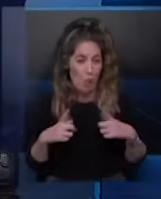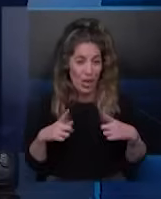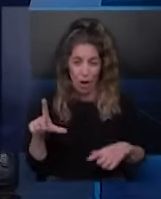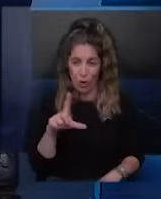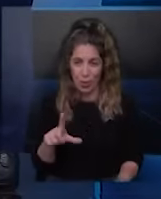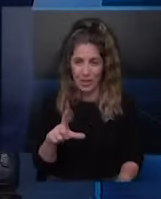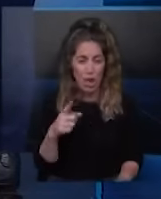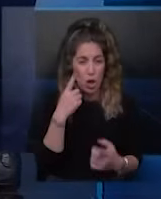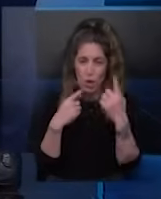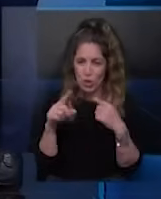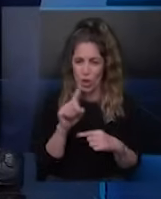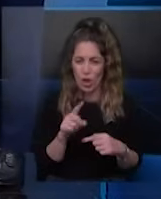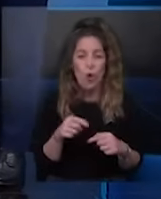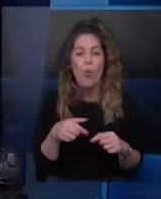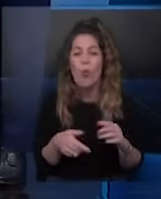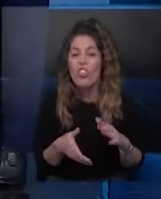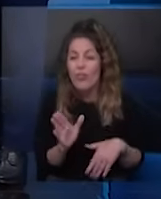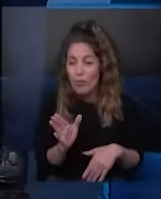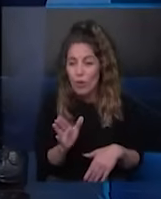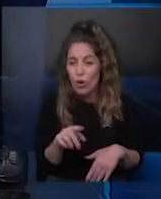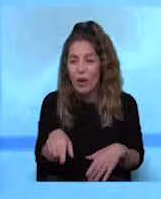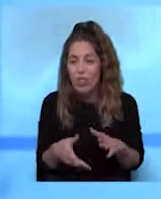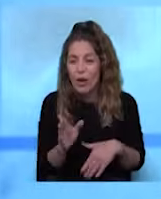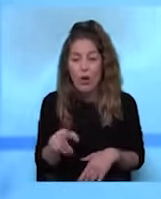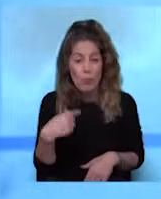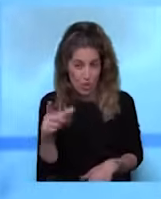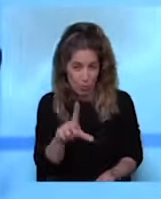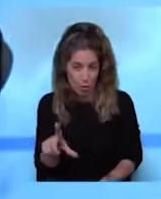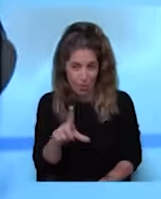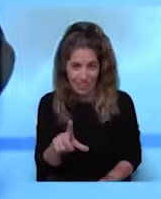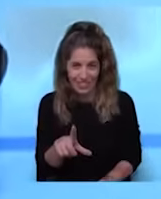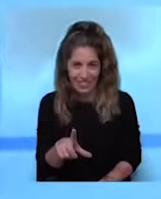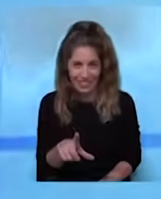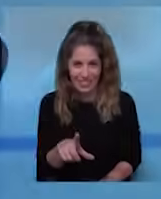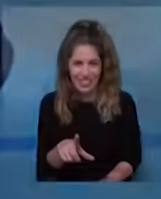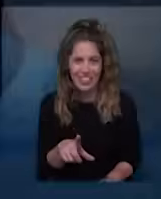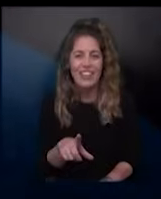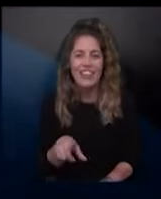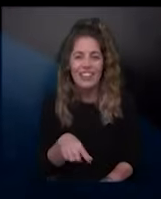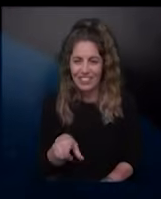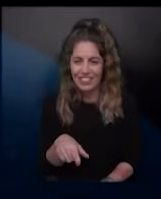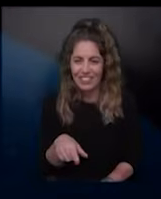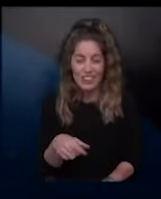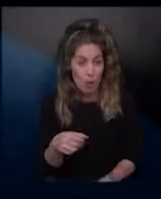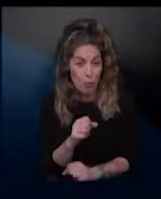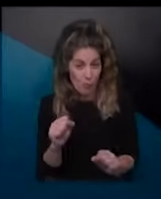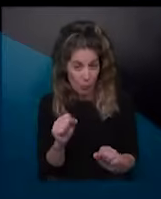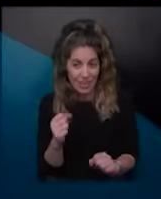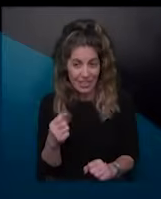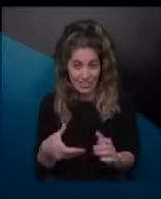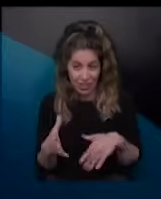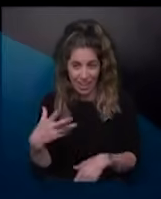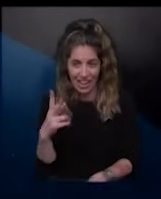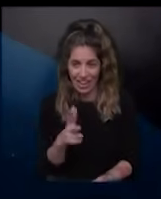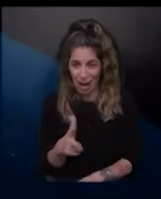por favor No llore vamos el lunes que viene per dejan sacar las cámara acá y